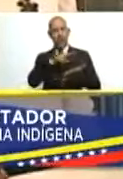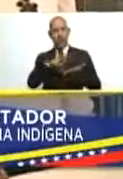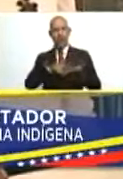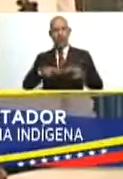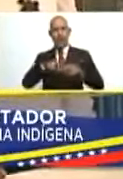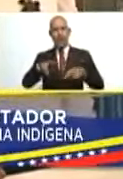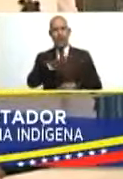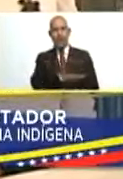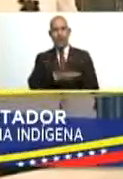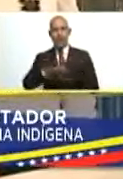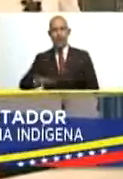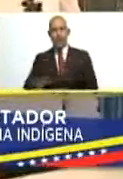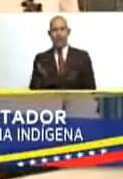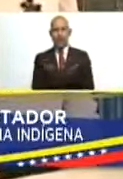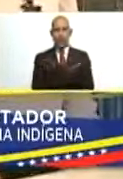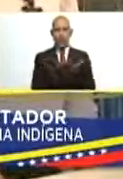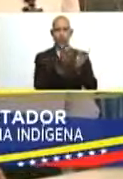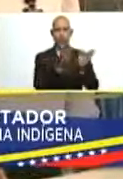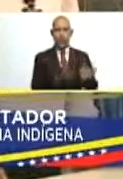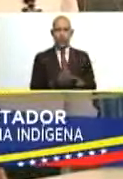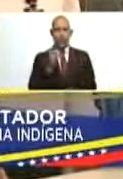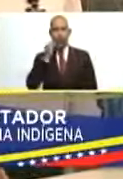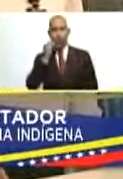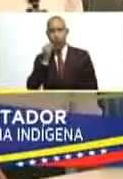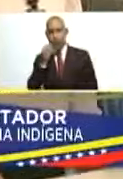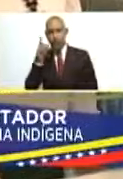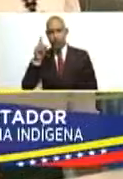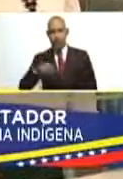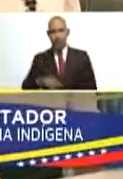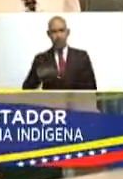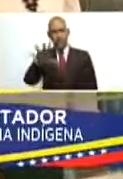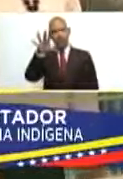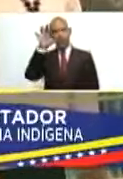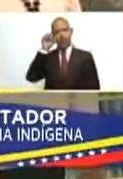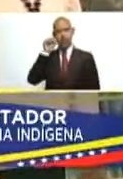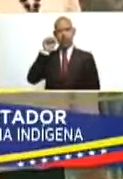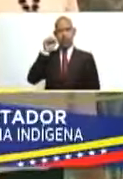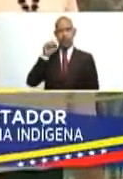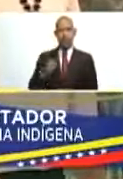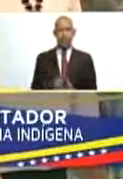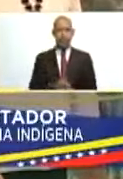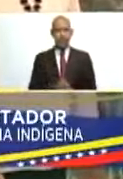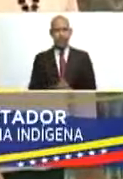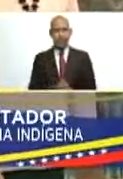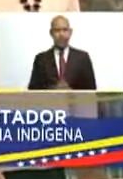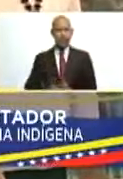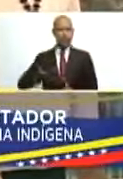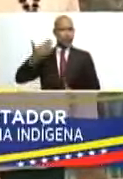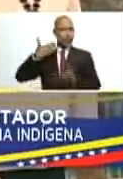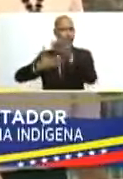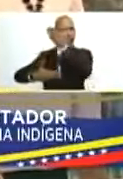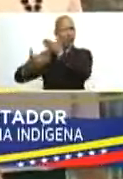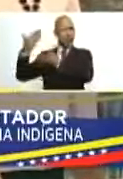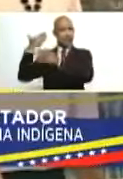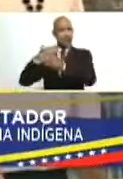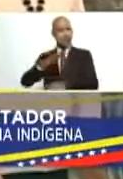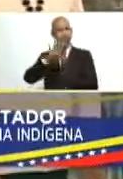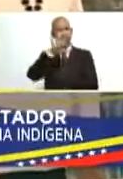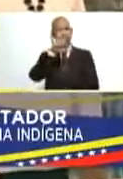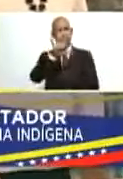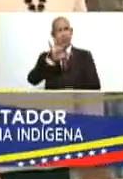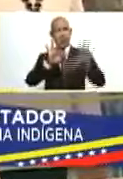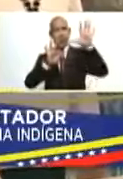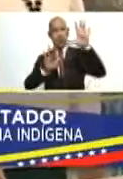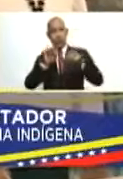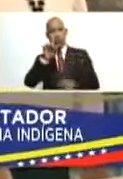nuestras niñas, nuestros jóvenes, para que entiendan que desde hace 531 años